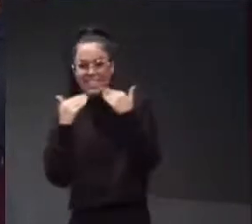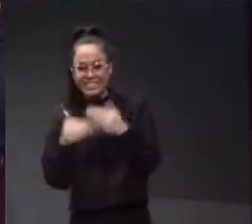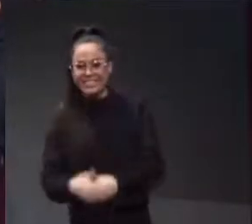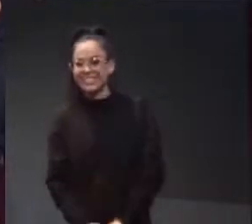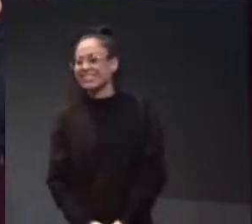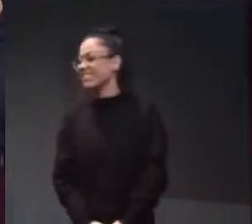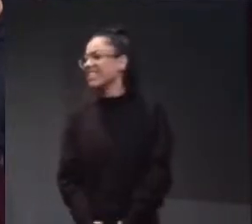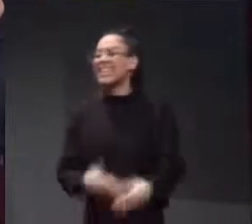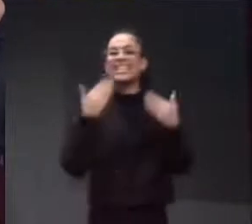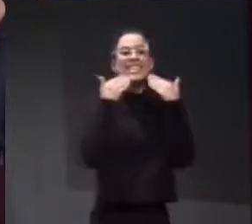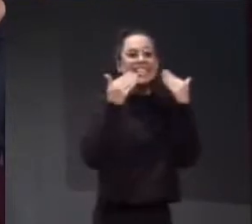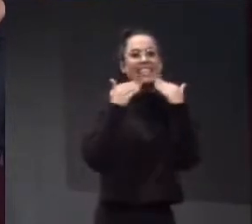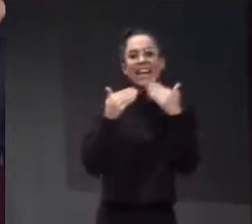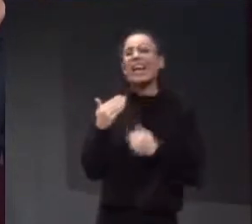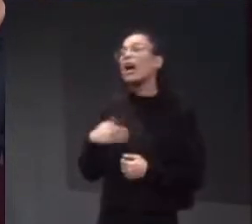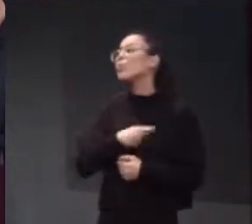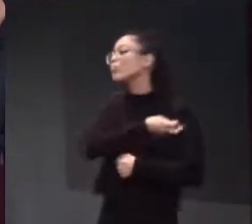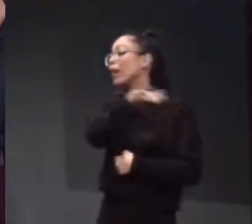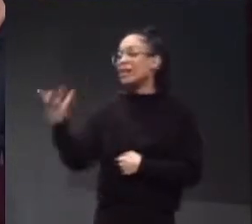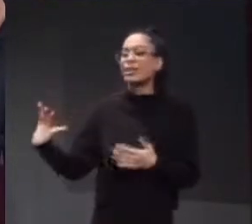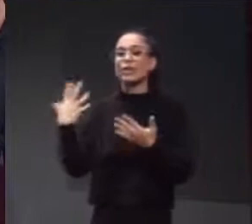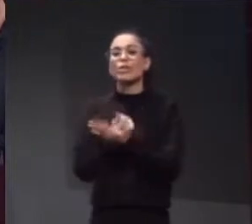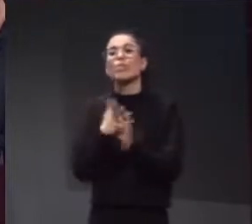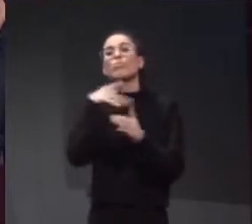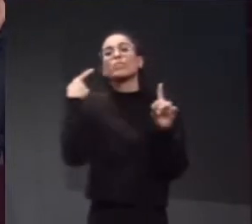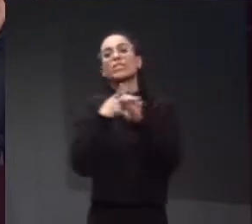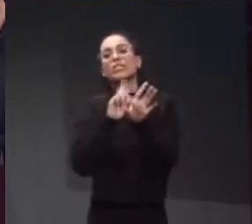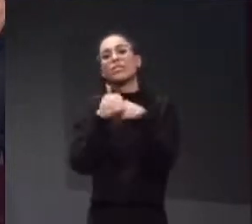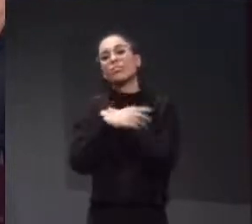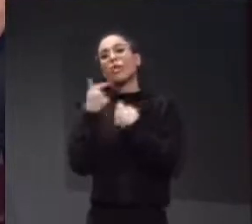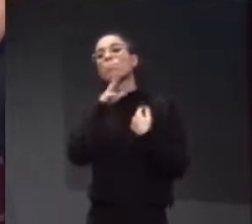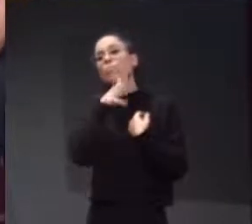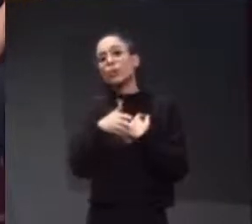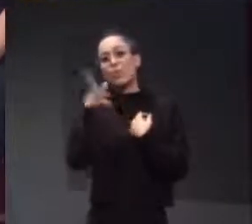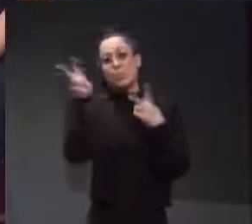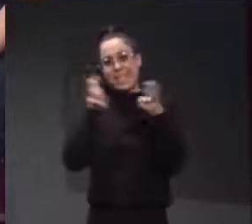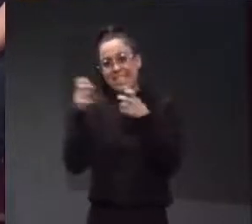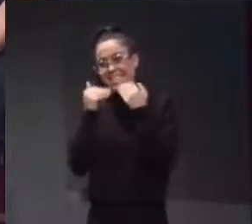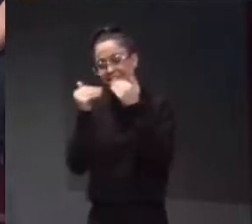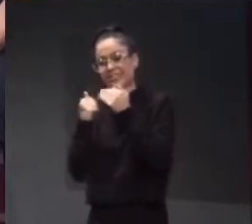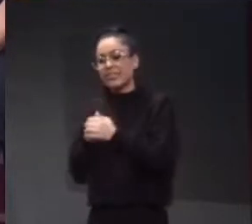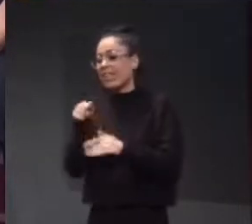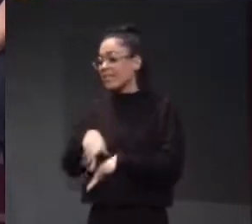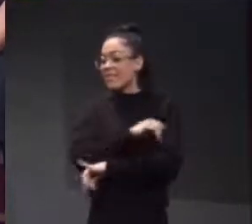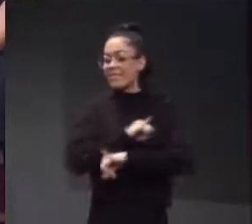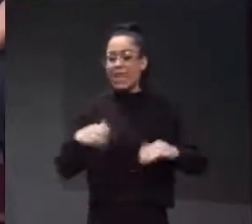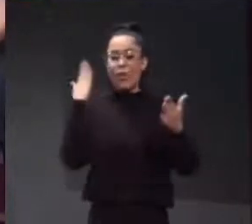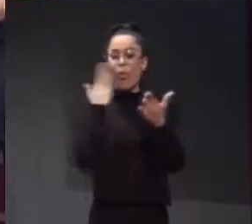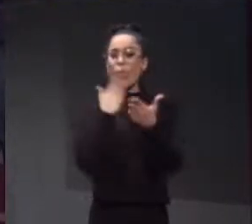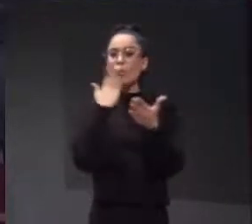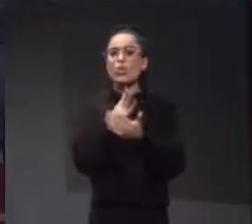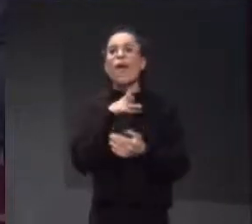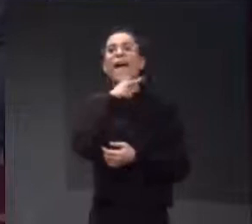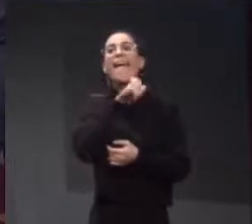eskerrik asko sugiere parte arteaga ticket augure kinetic lo dejamos aquí termina el curso en y